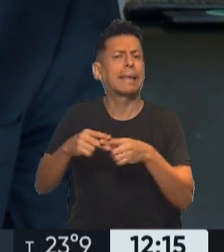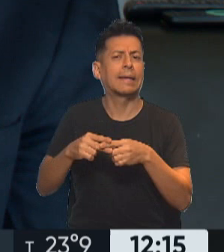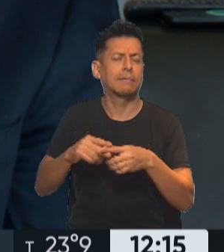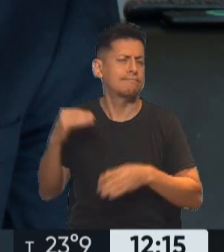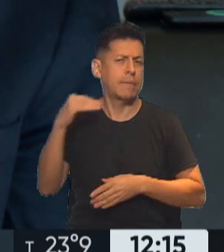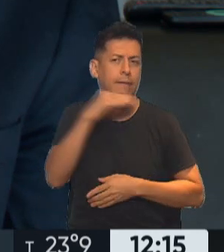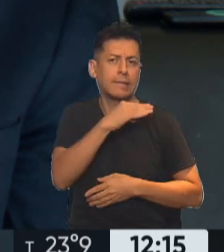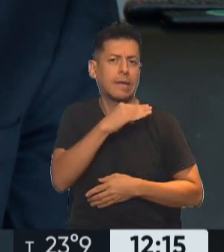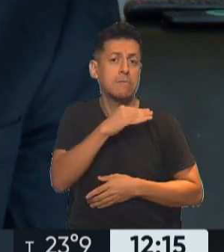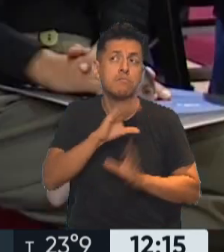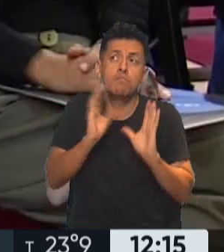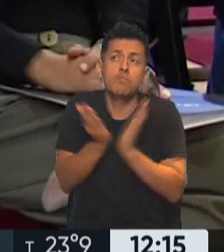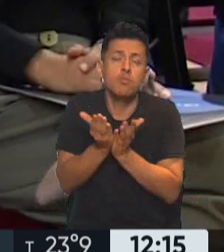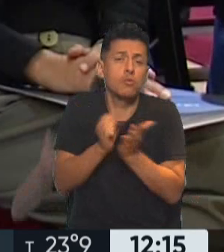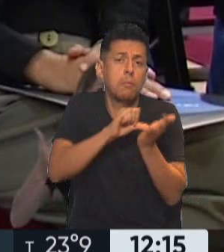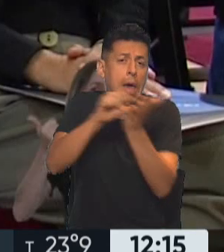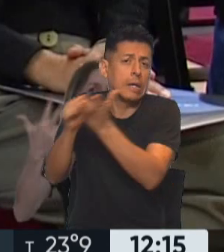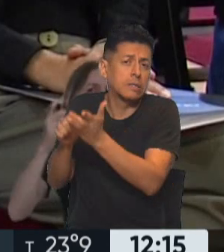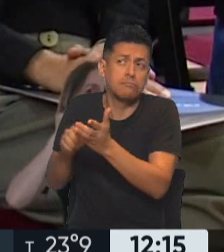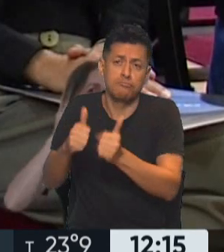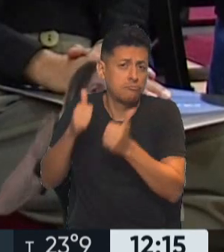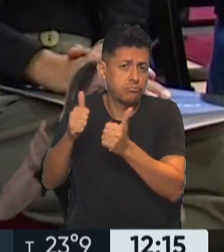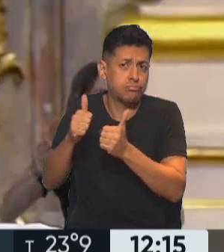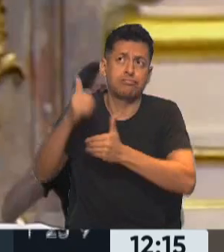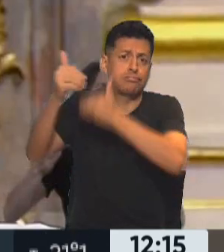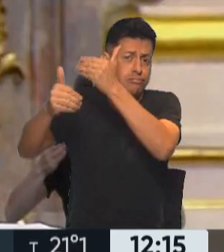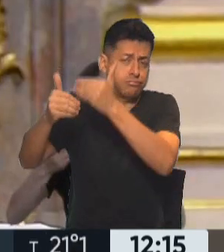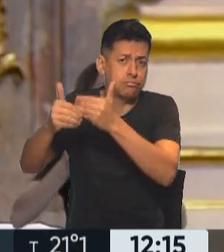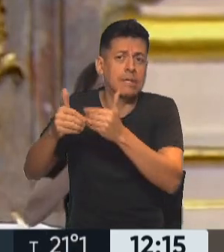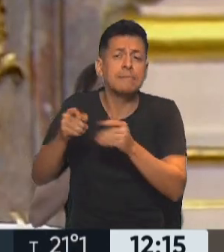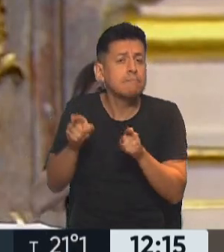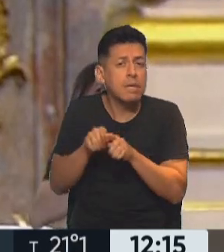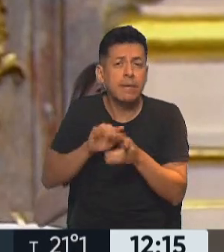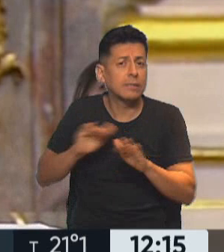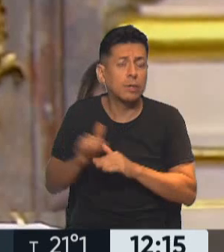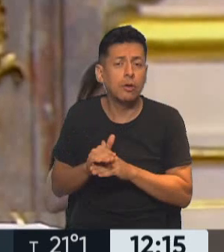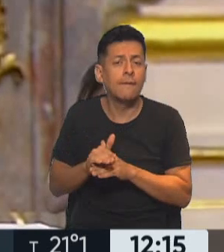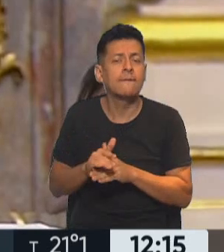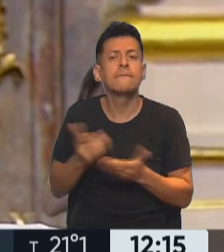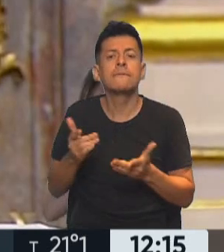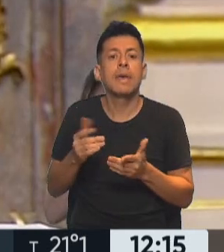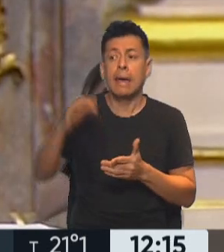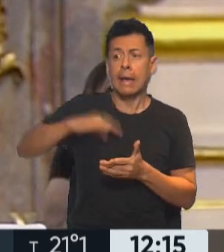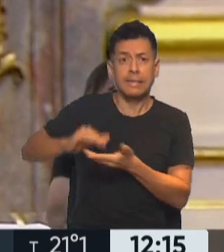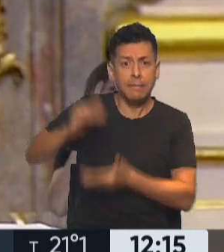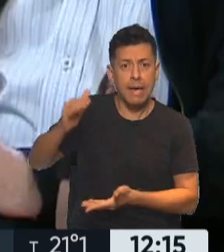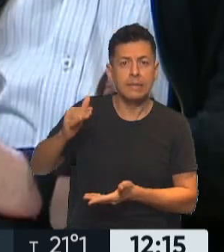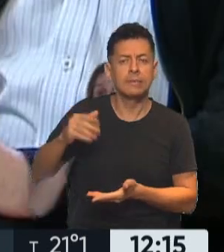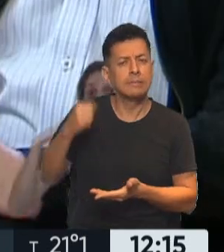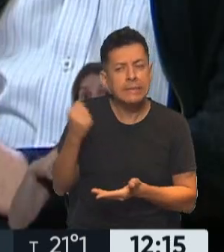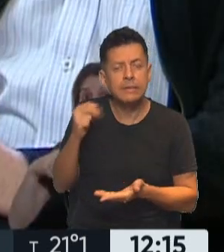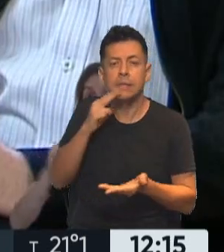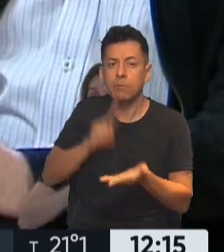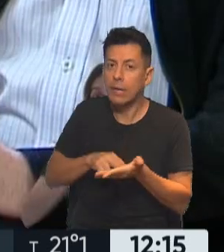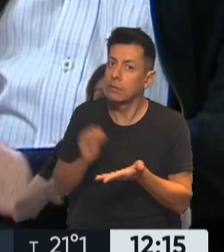decir, en cualquier parte del mundo desarrollado se busca gravar las mayores ganancias con las tasas